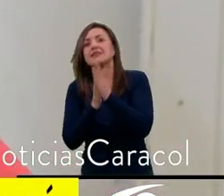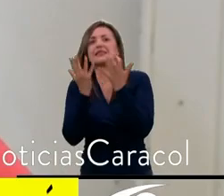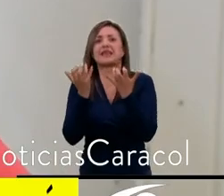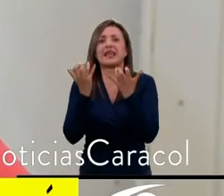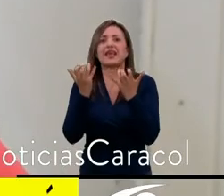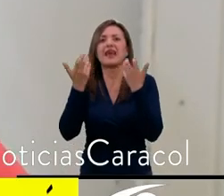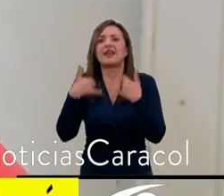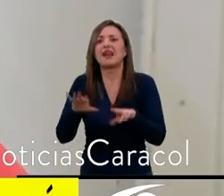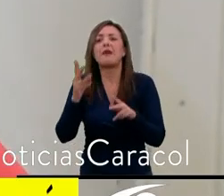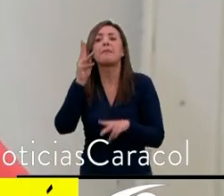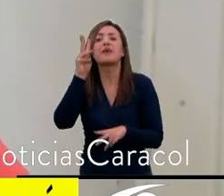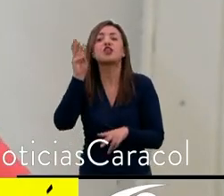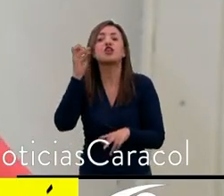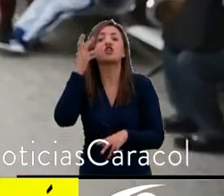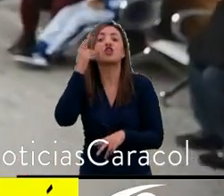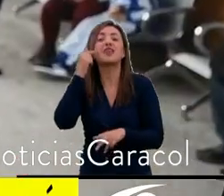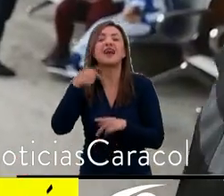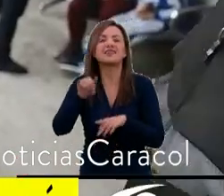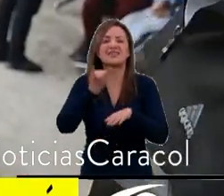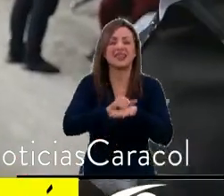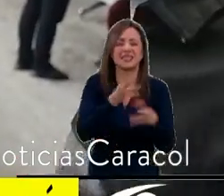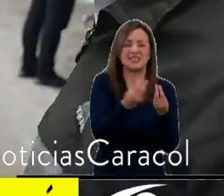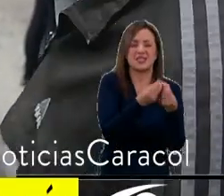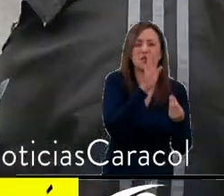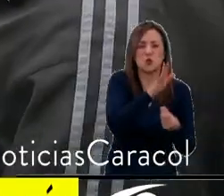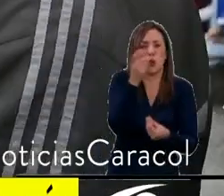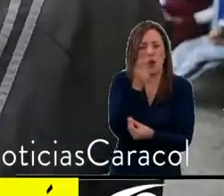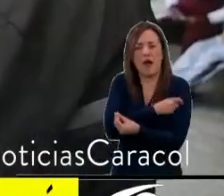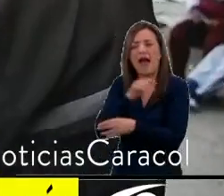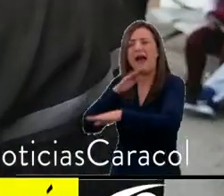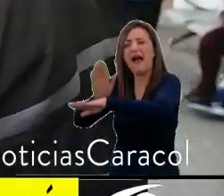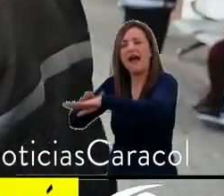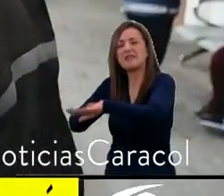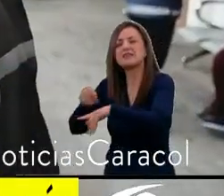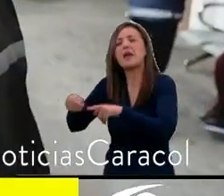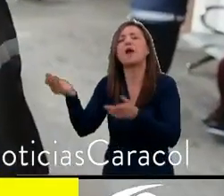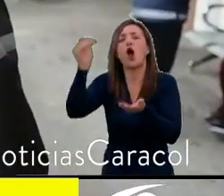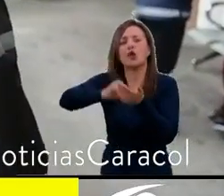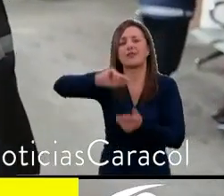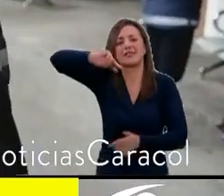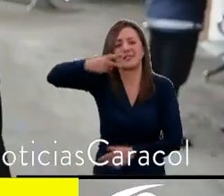rápido los 28 días que les informó el equipo de vacunación para aplicarse la segunda dosis.